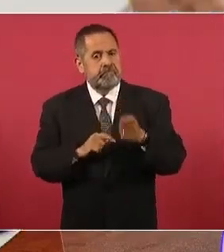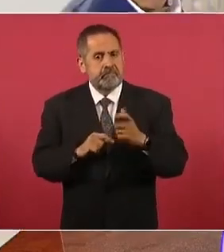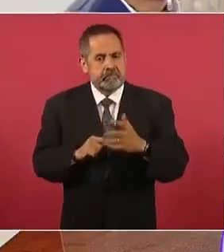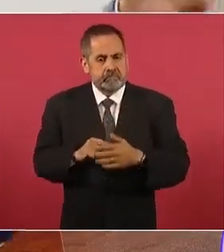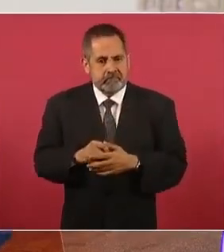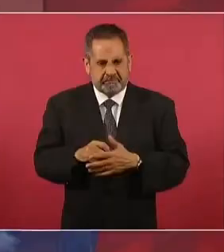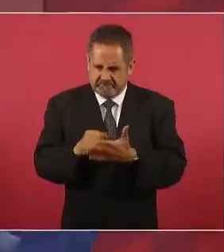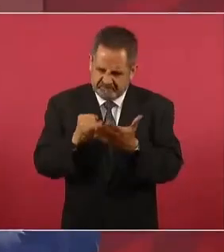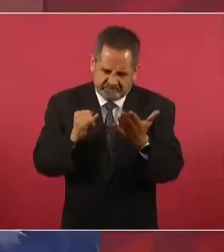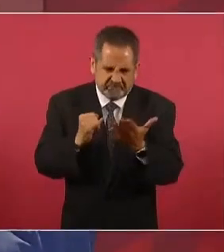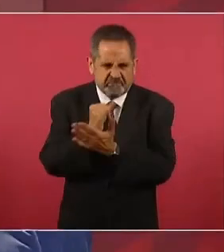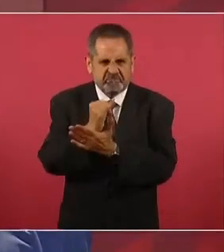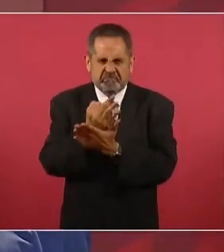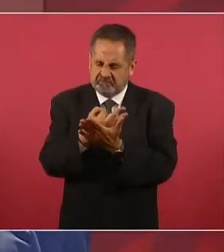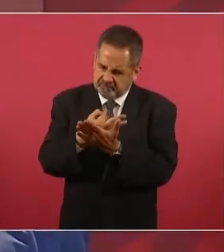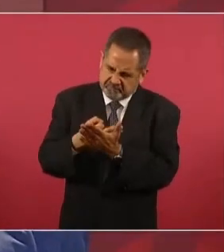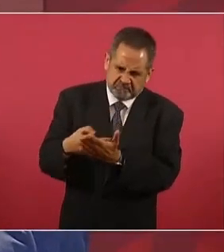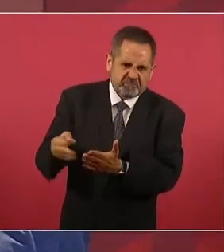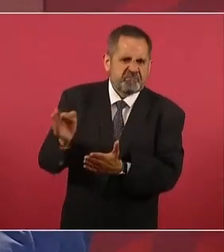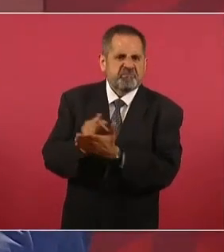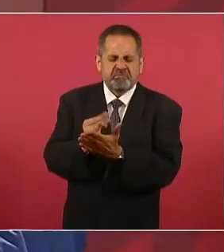de decisiones